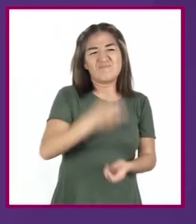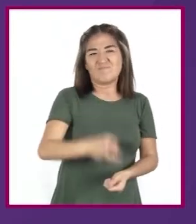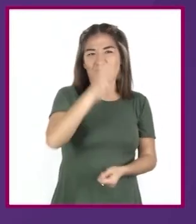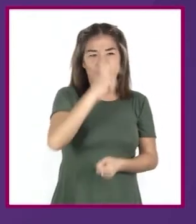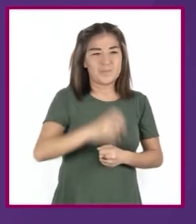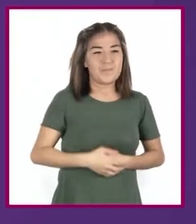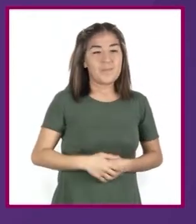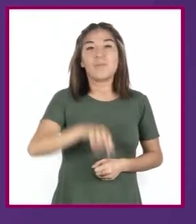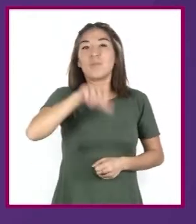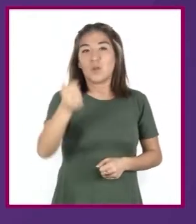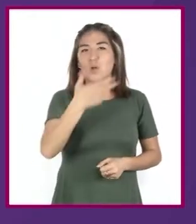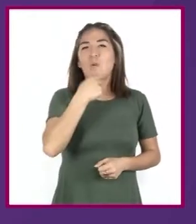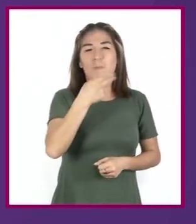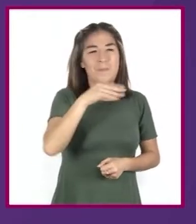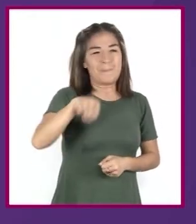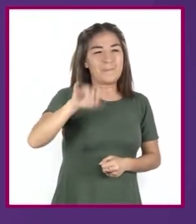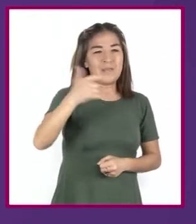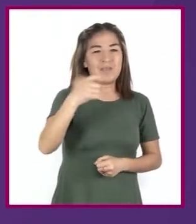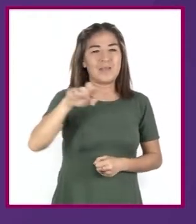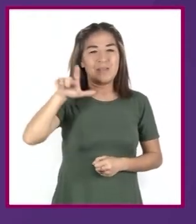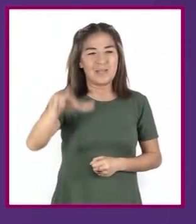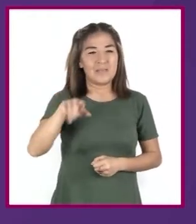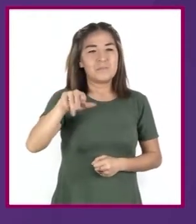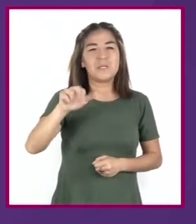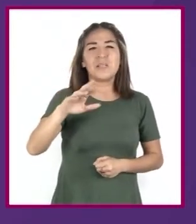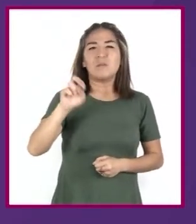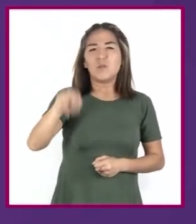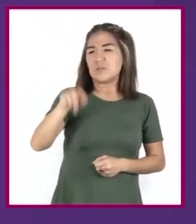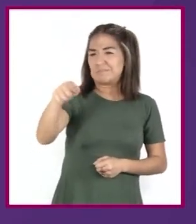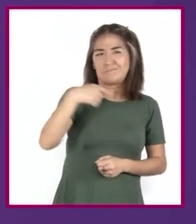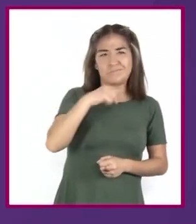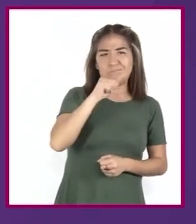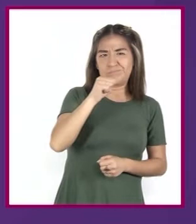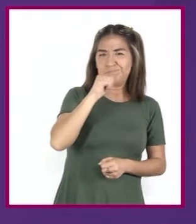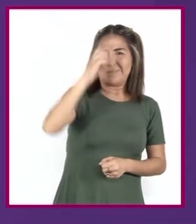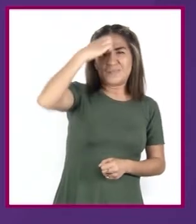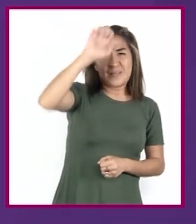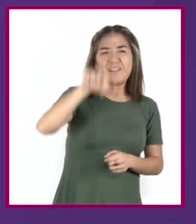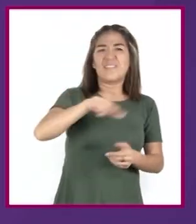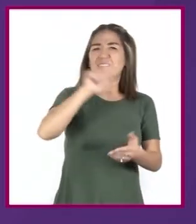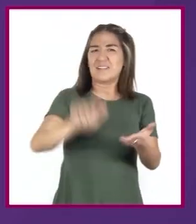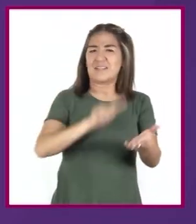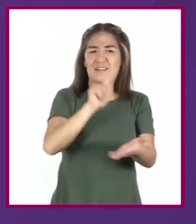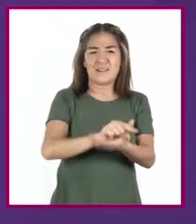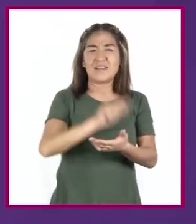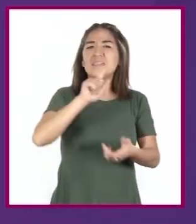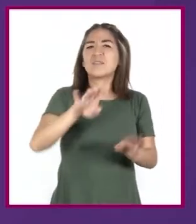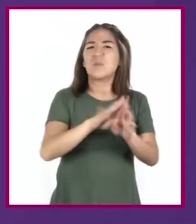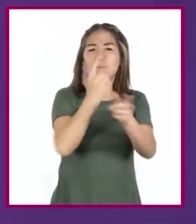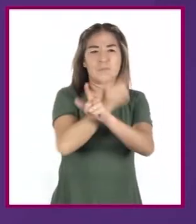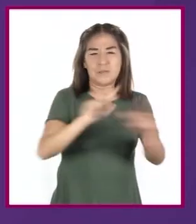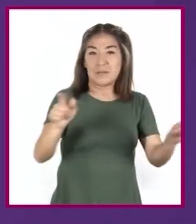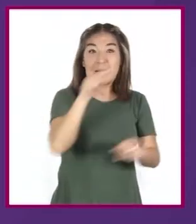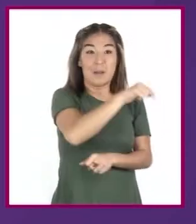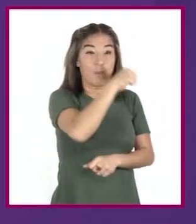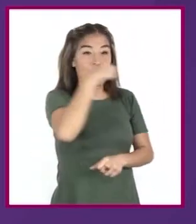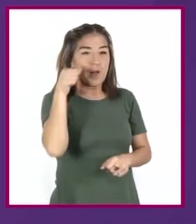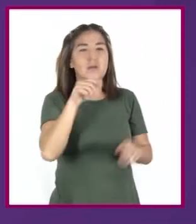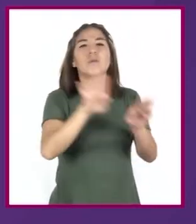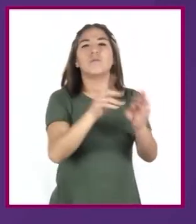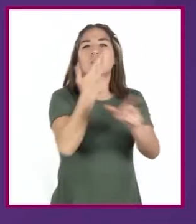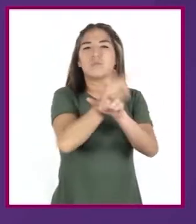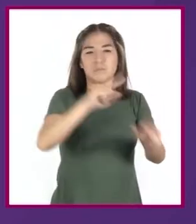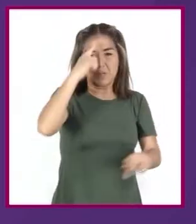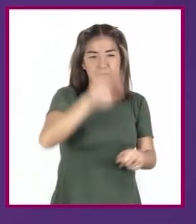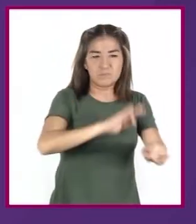Miguel Miramón, quien sustituyó a Zuloaga, desconoció las reformas liberales, Juárez proclamó la libertad de cultos, la